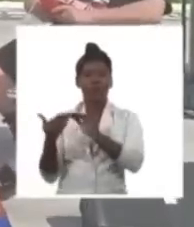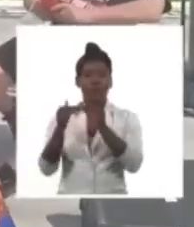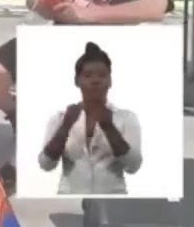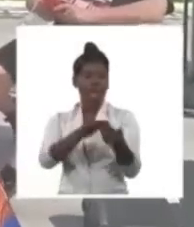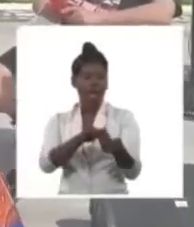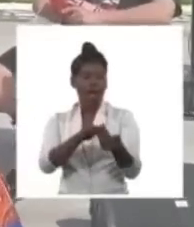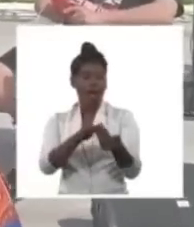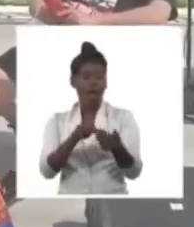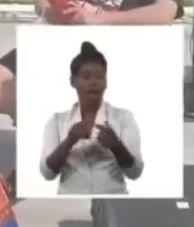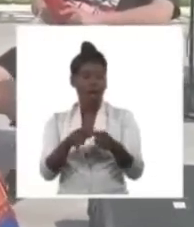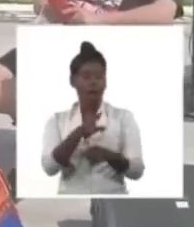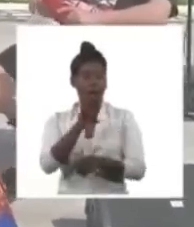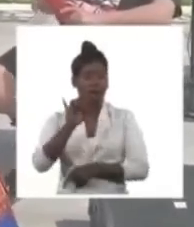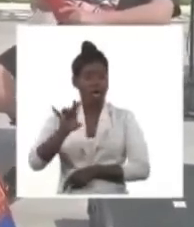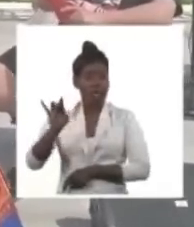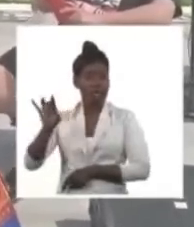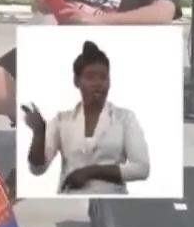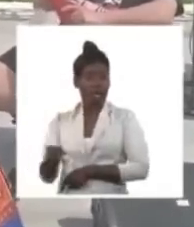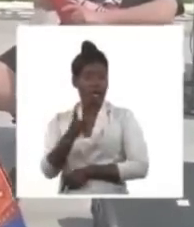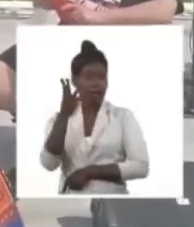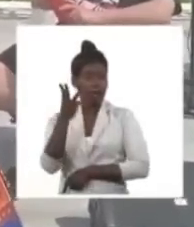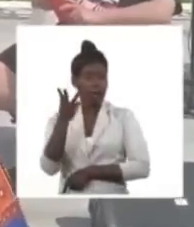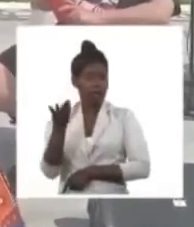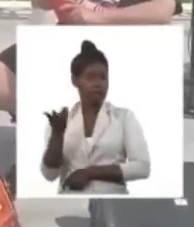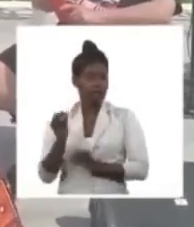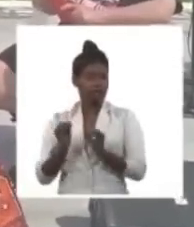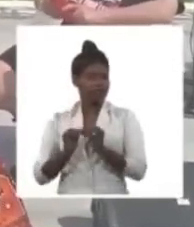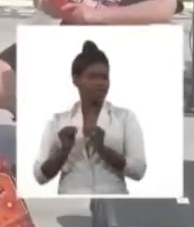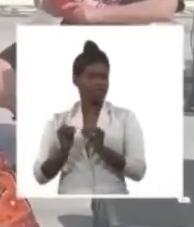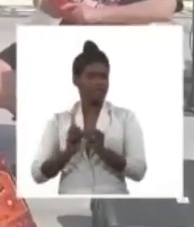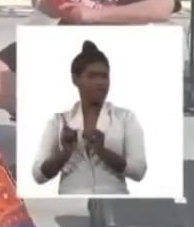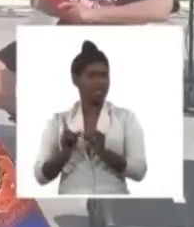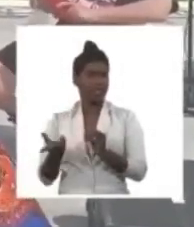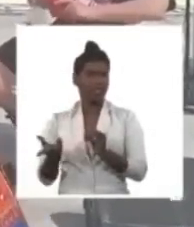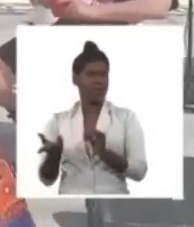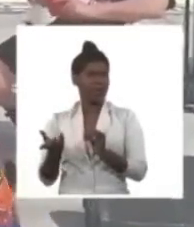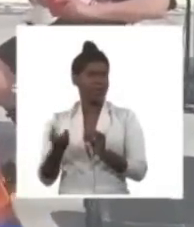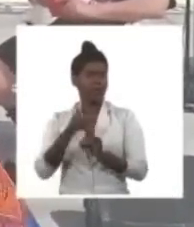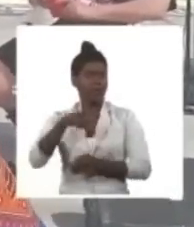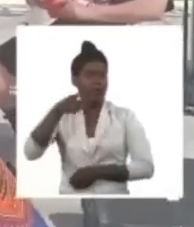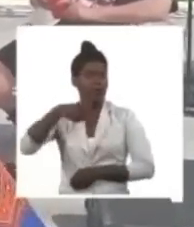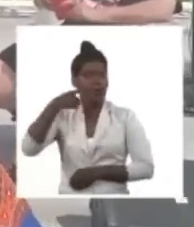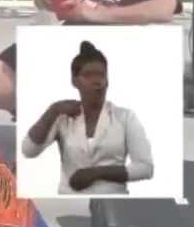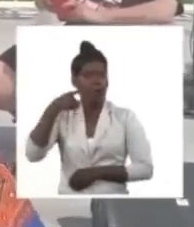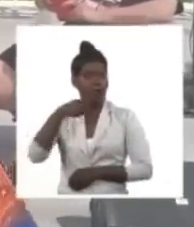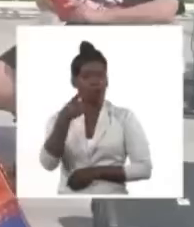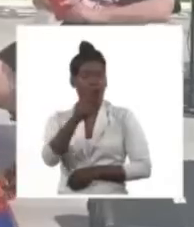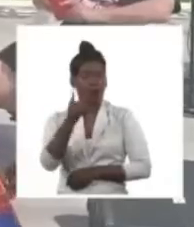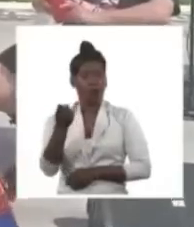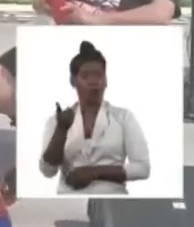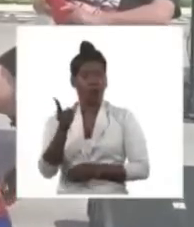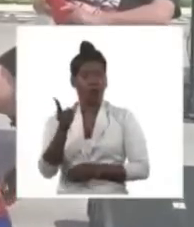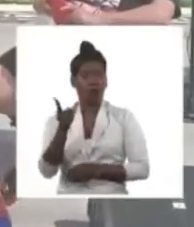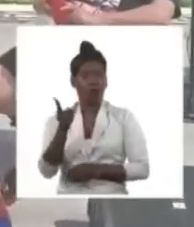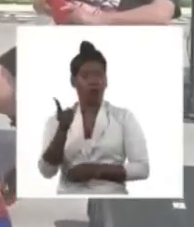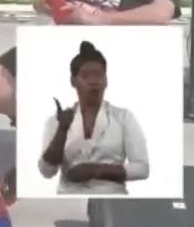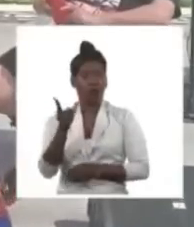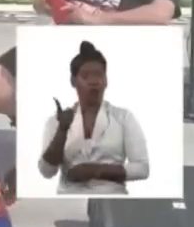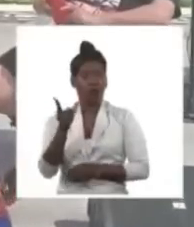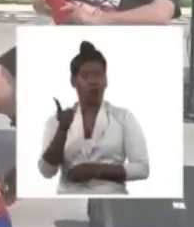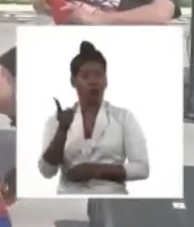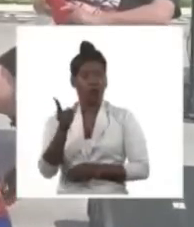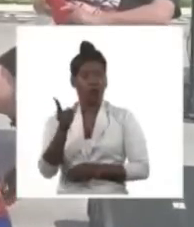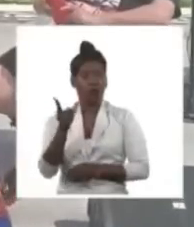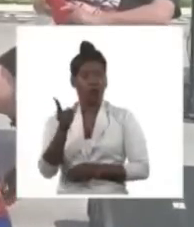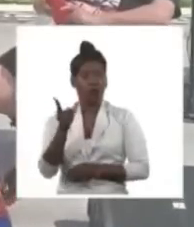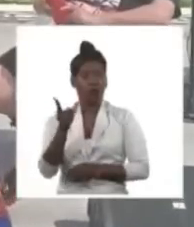esta novena cumbre, las Américas, se hubiese invitado a todos los países porque todos son necesarios. Para ahí, momentico, Asprilla,